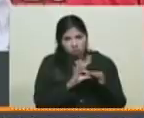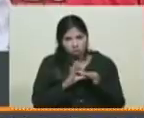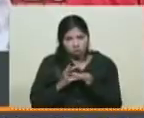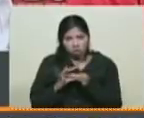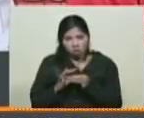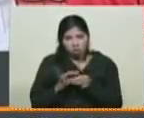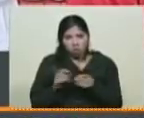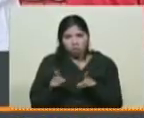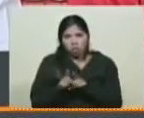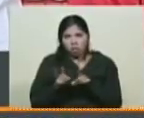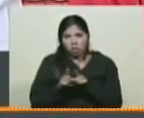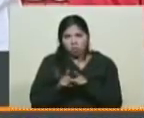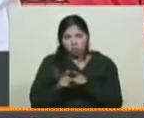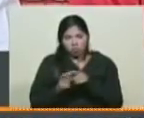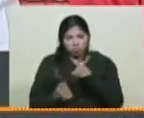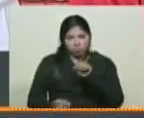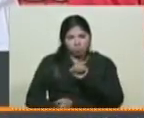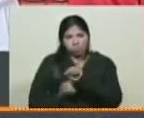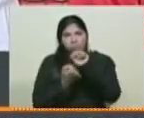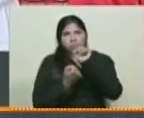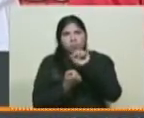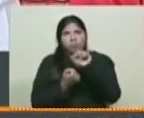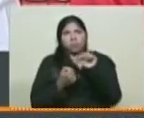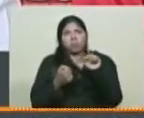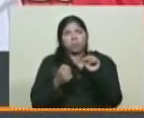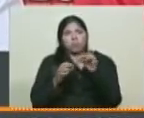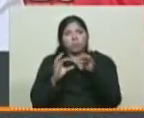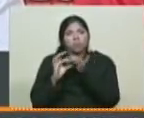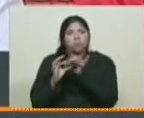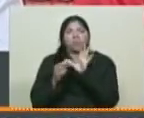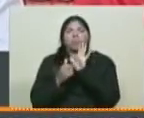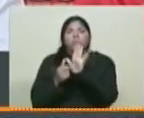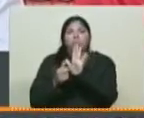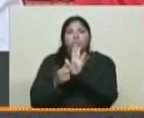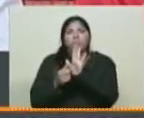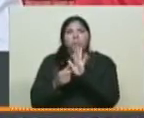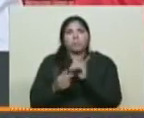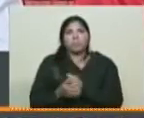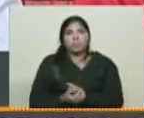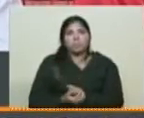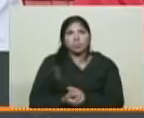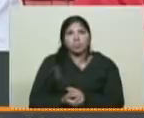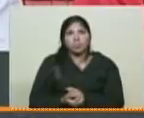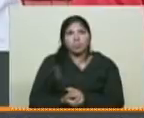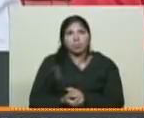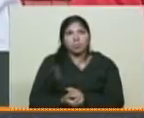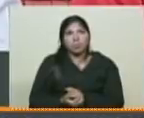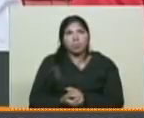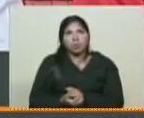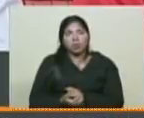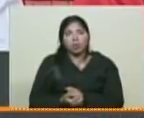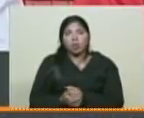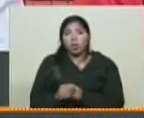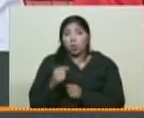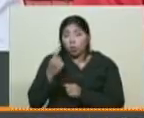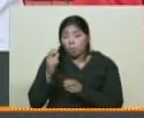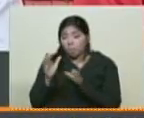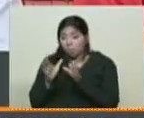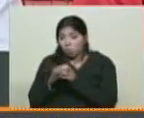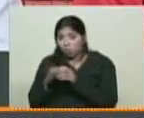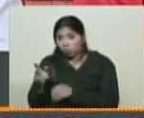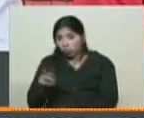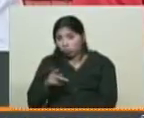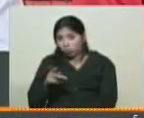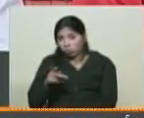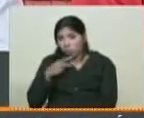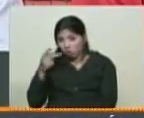ese bloque histórico que nos caracteriza y nos va a caracterizar, y que en este caso, bueno, uno de nuestros partidos de la